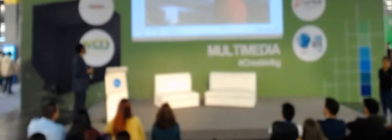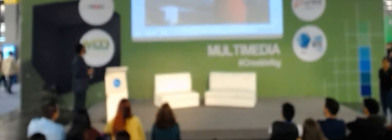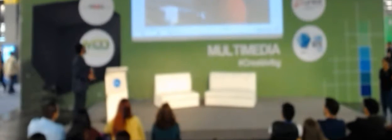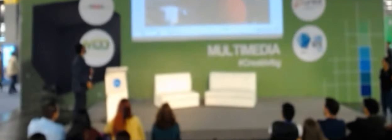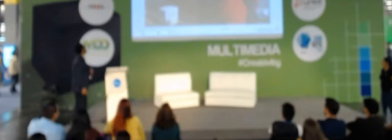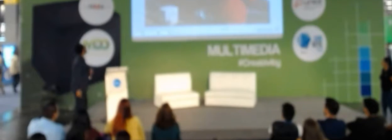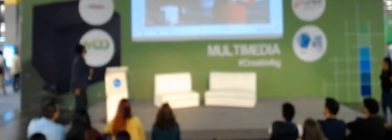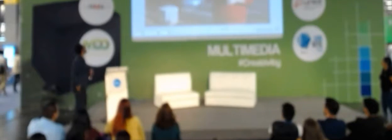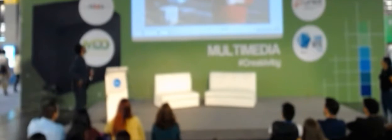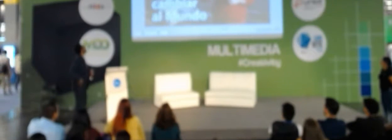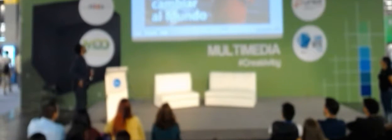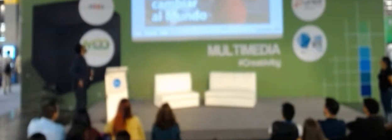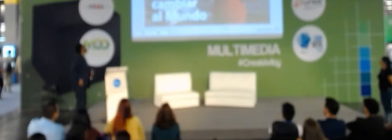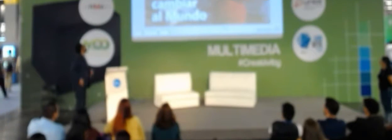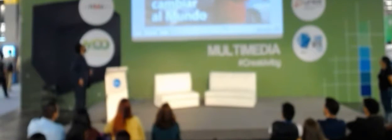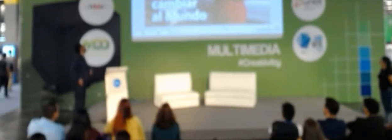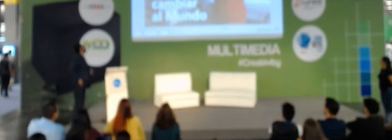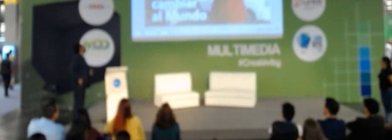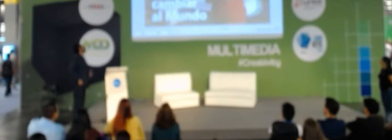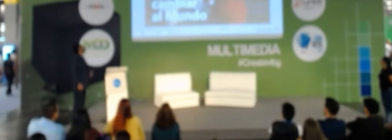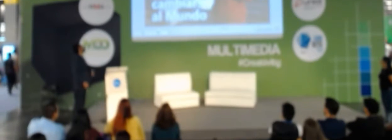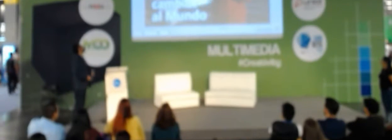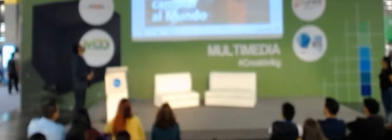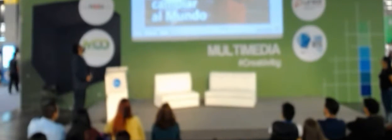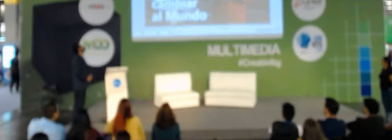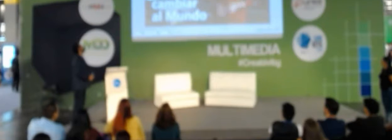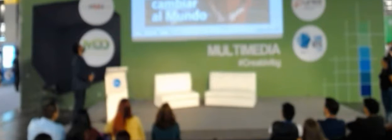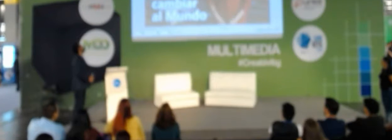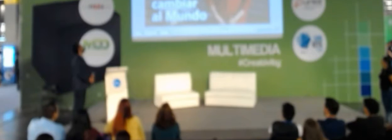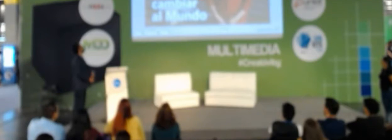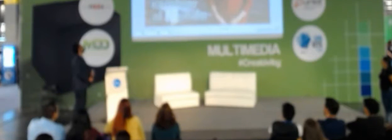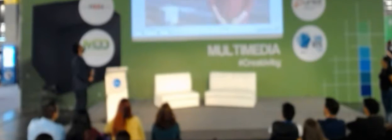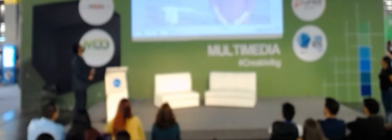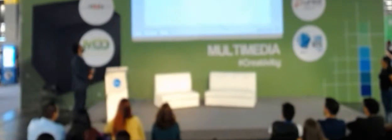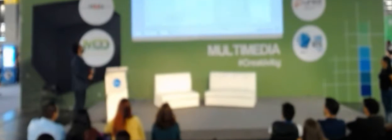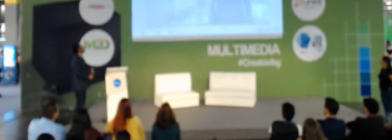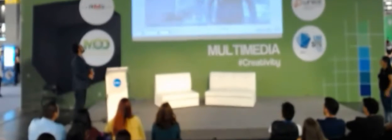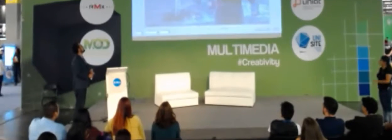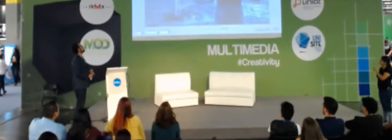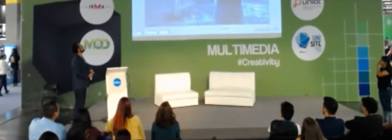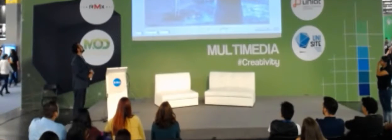Los jóvenes podemos cambiar al mundo.